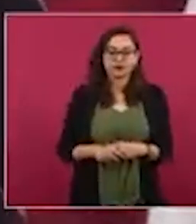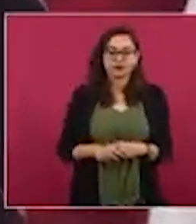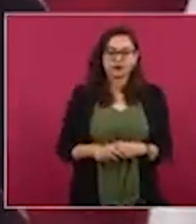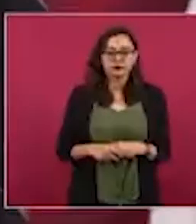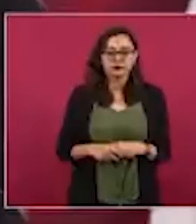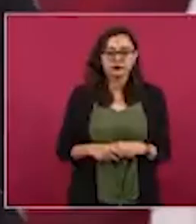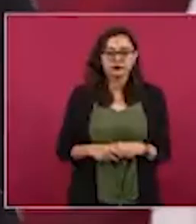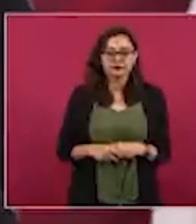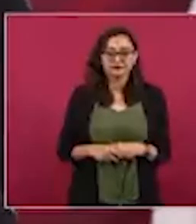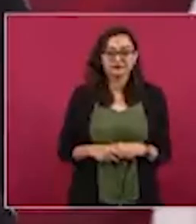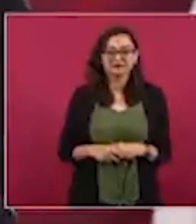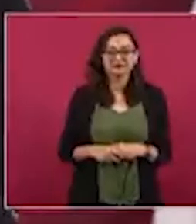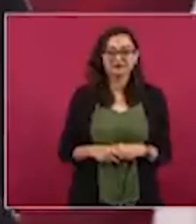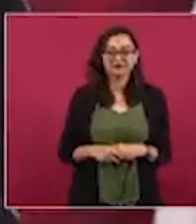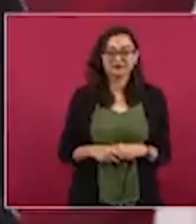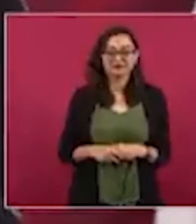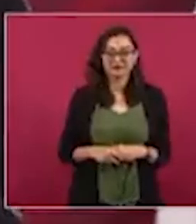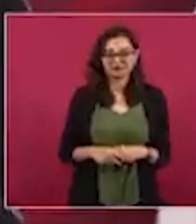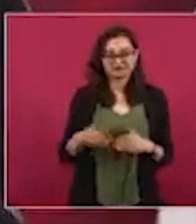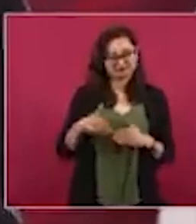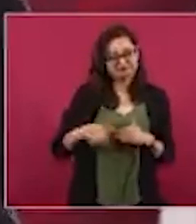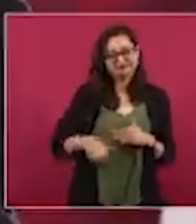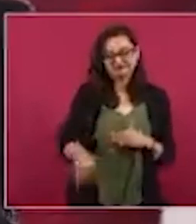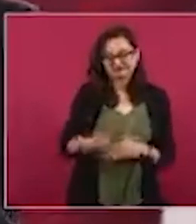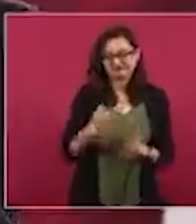O sea, que todavía nos falta